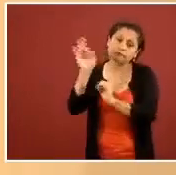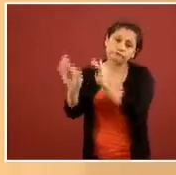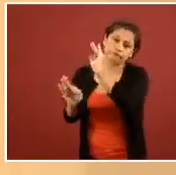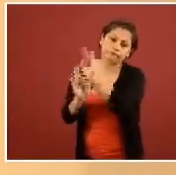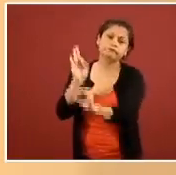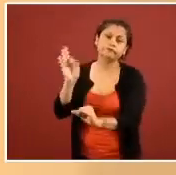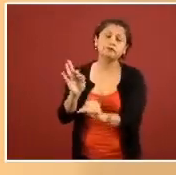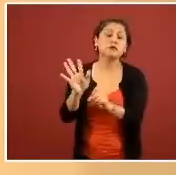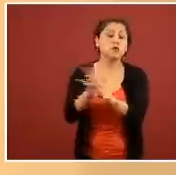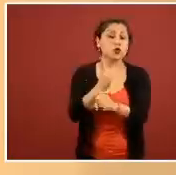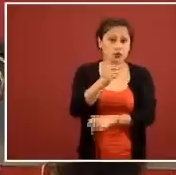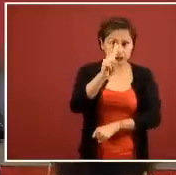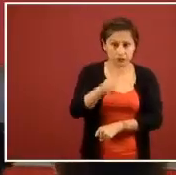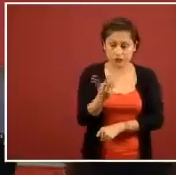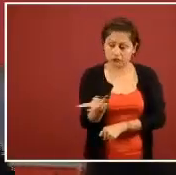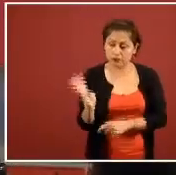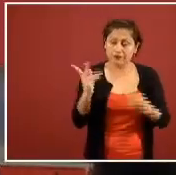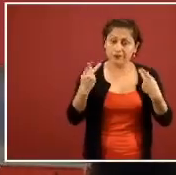sufriendo